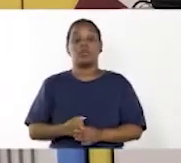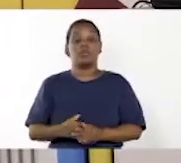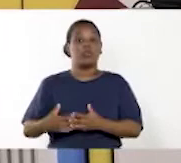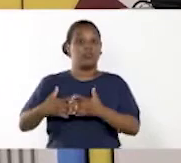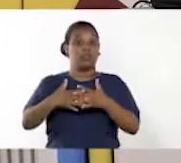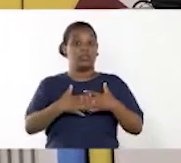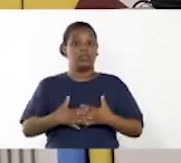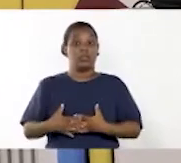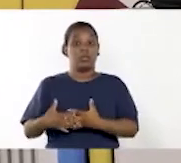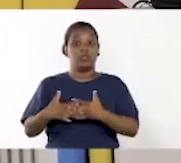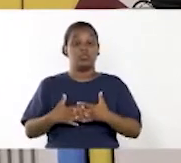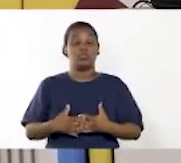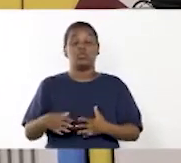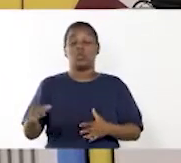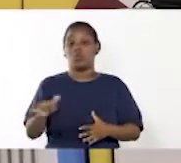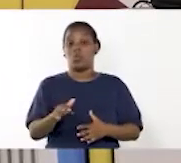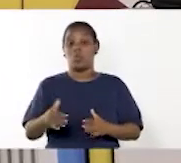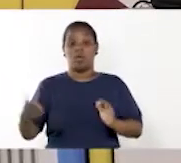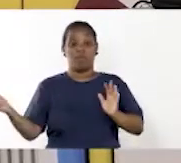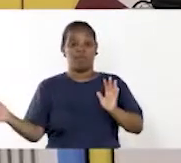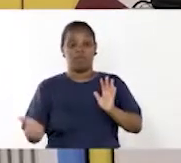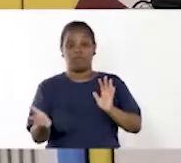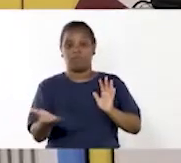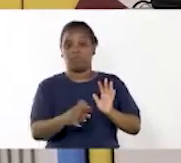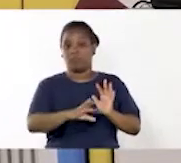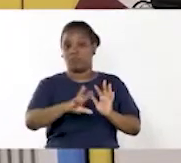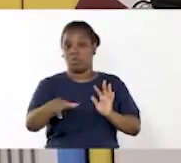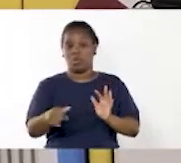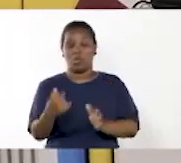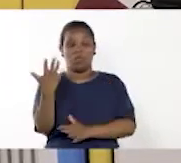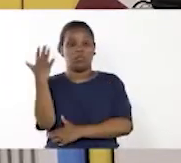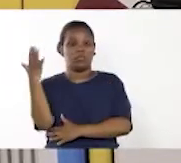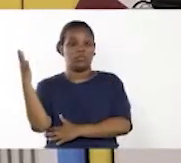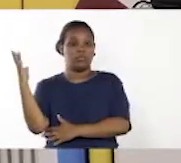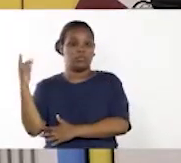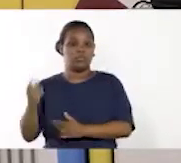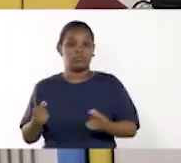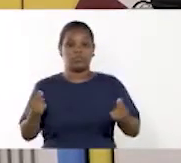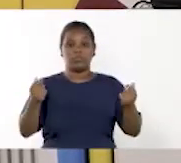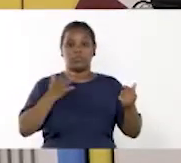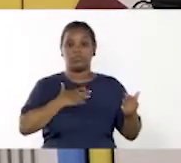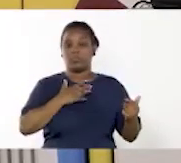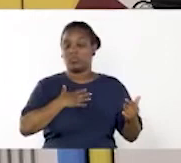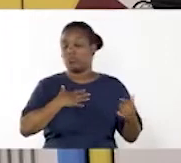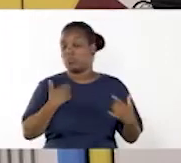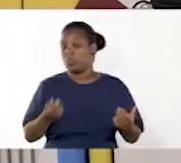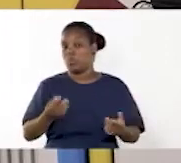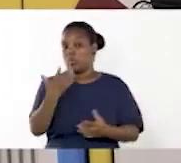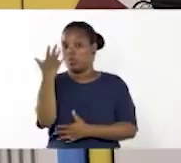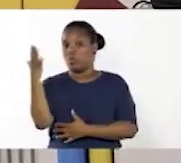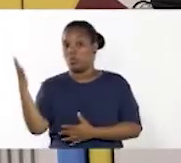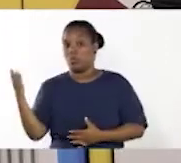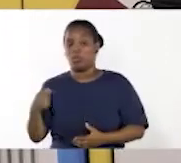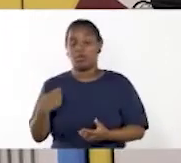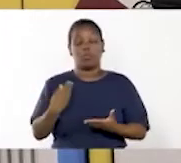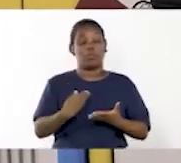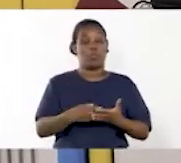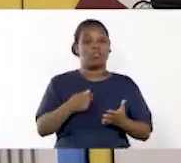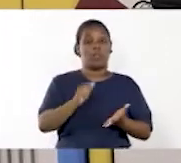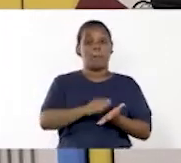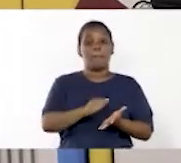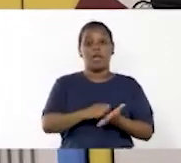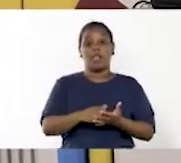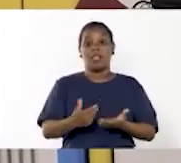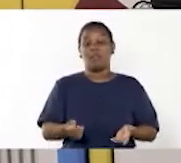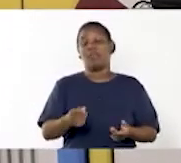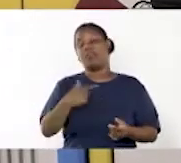los Estados Unidos. No hay otro objetivo más que enriquecerse con nuestros recursos, con nuestros bosques, con nuestras maderas, y